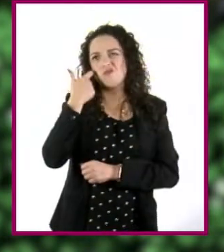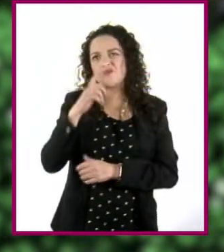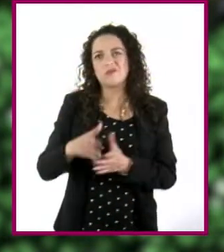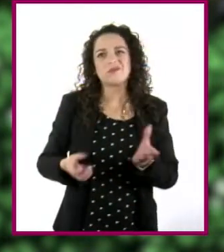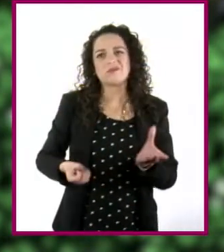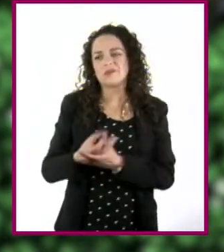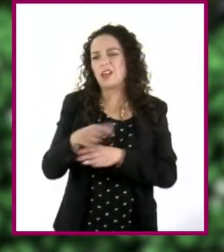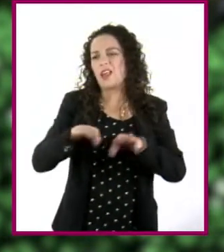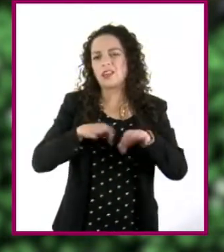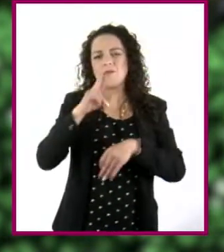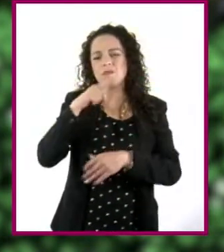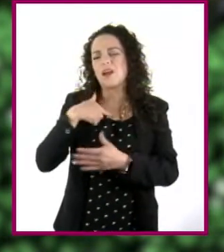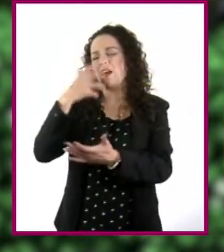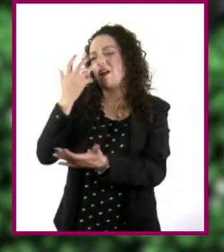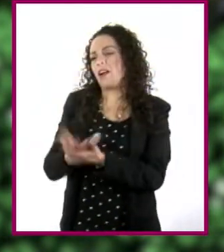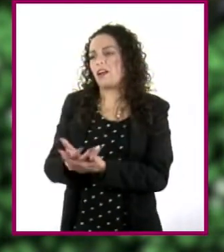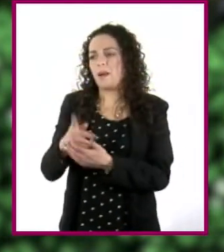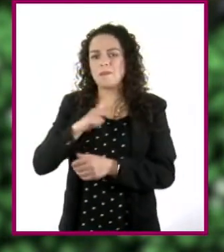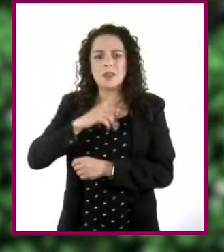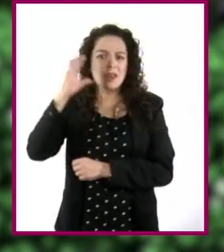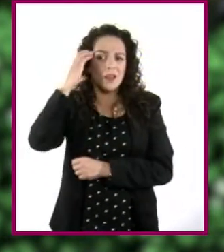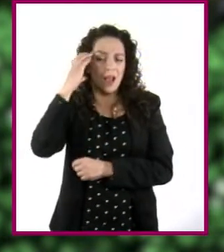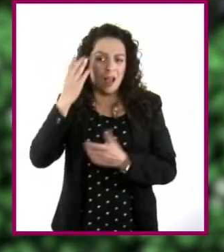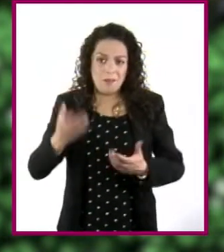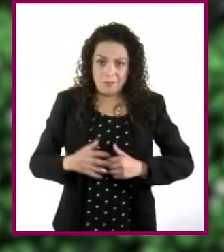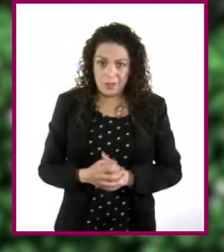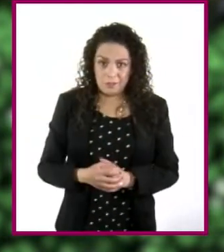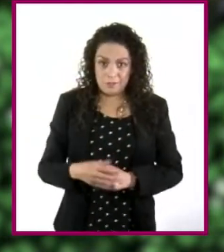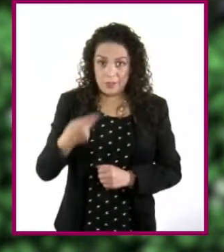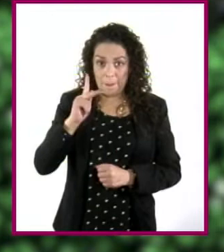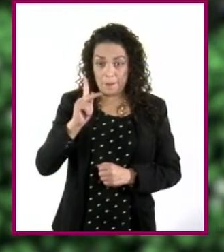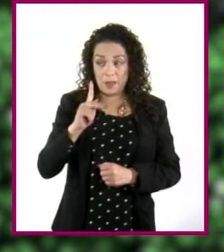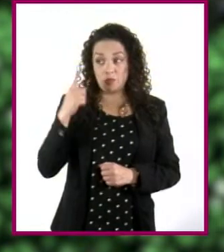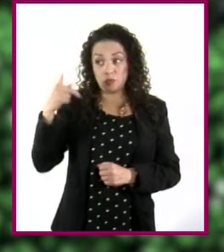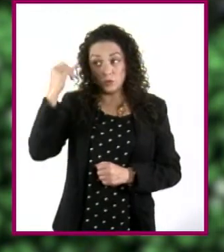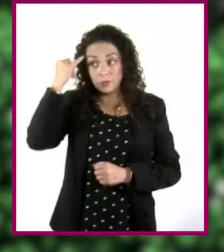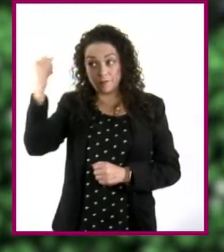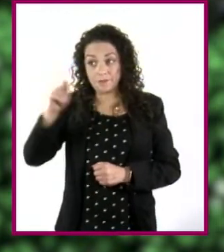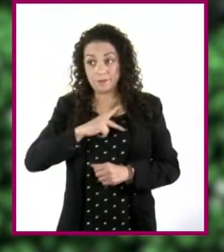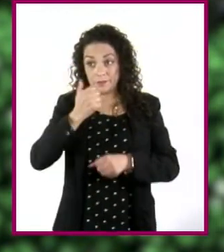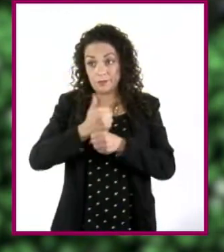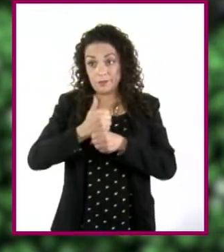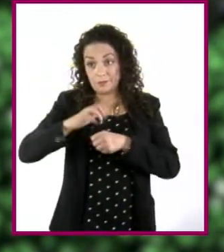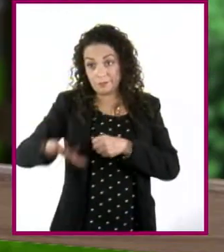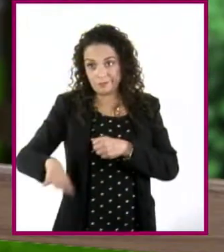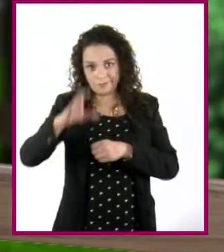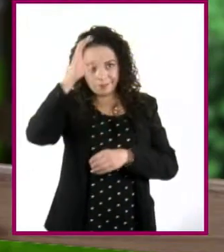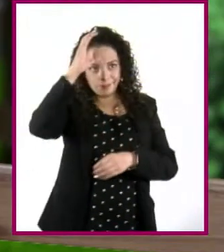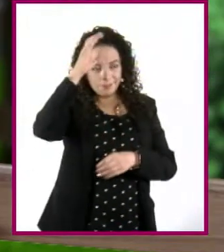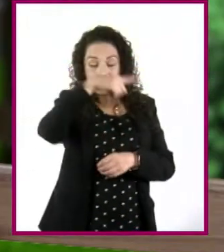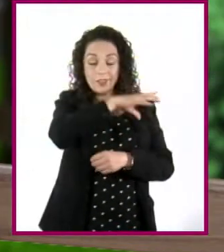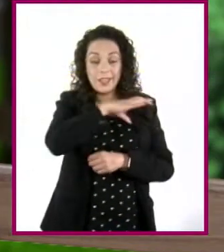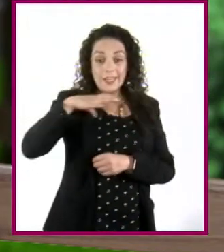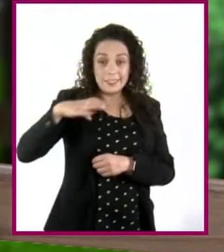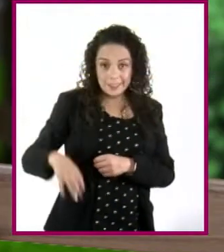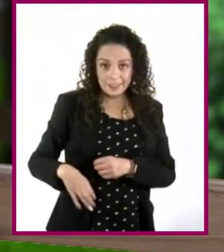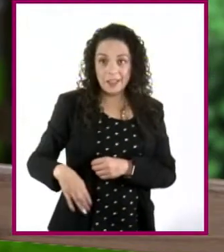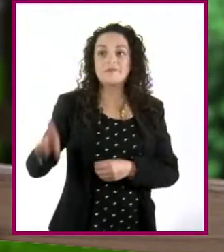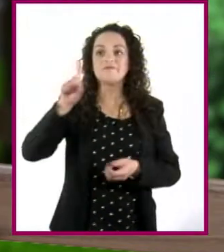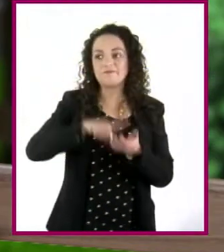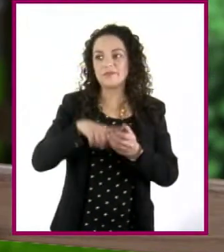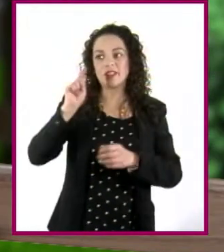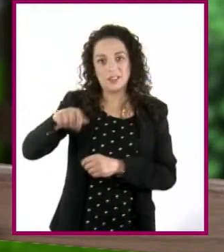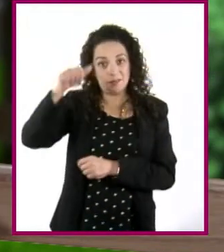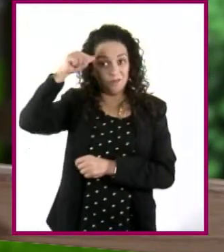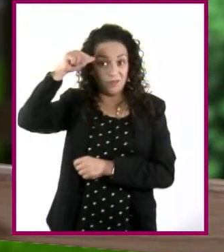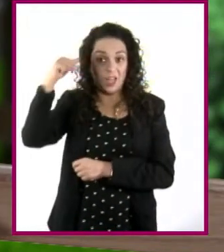trabajar. Desde la interpretación cristiana de mi abuela, eso sería cometer pecados. Sí, Lu, pero para ti